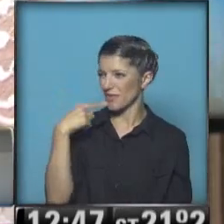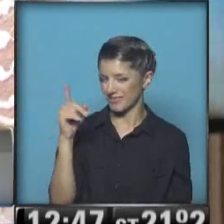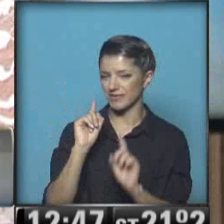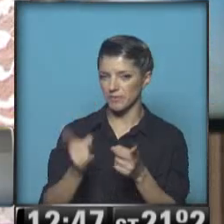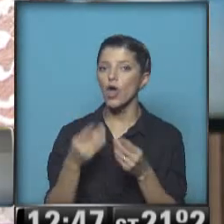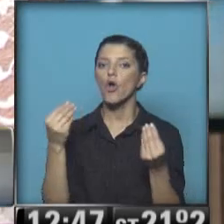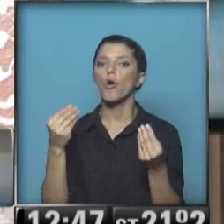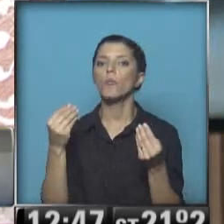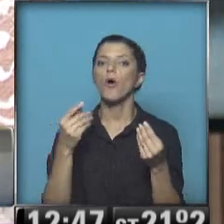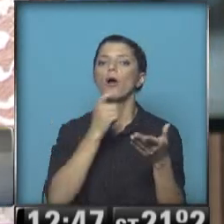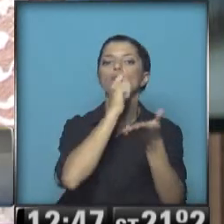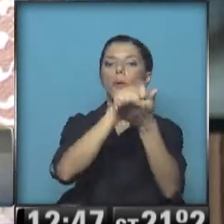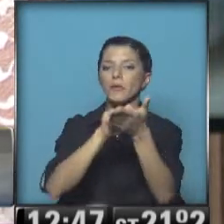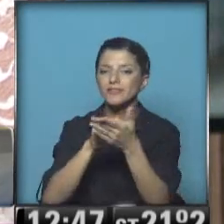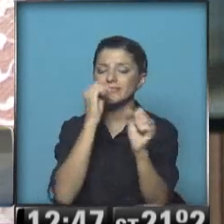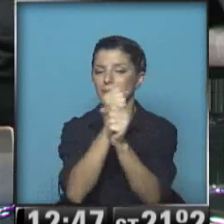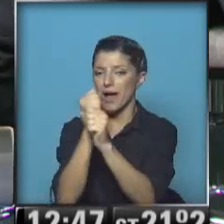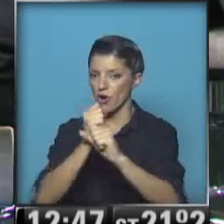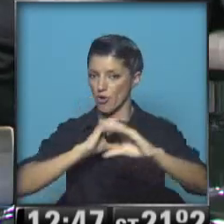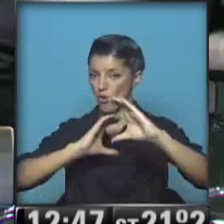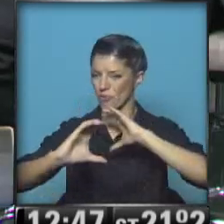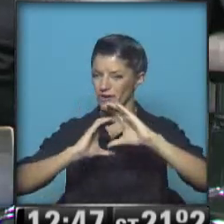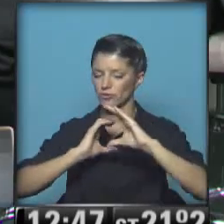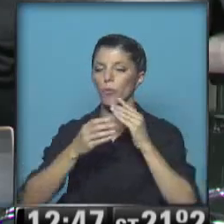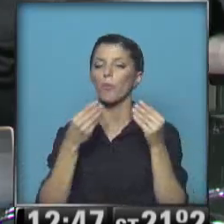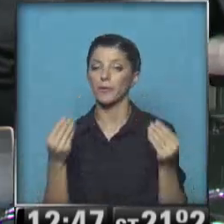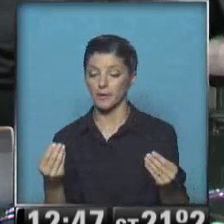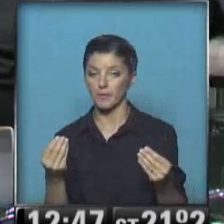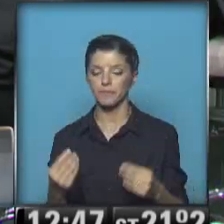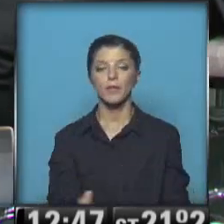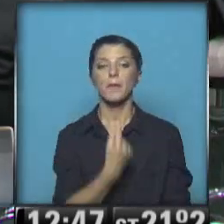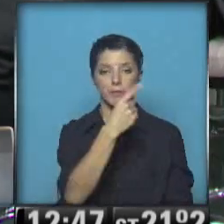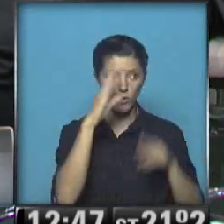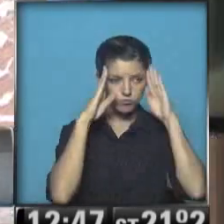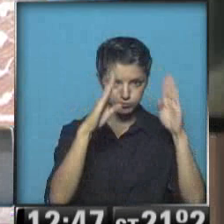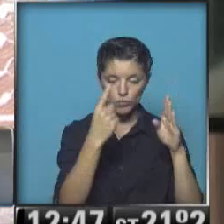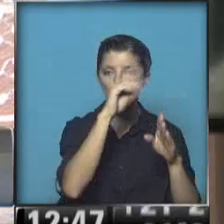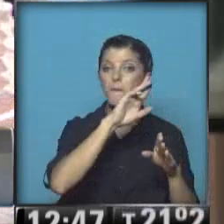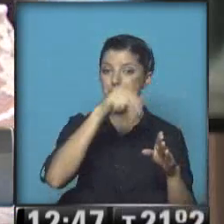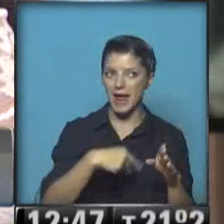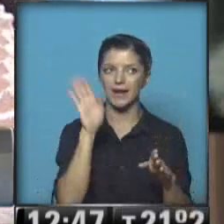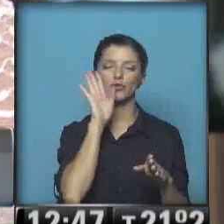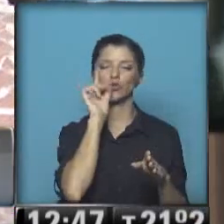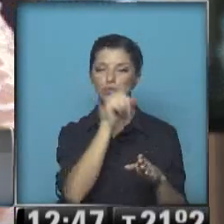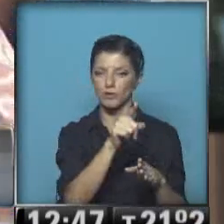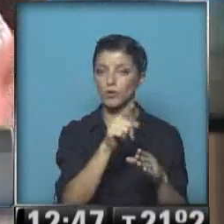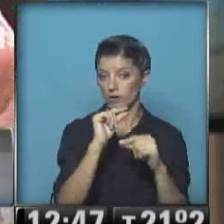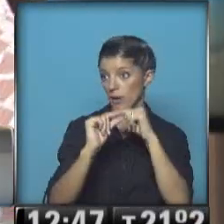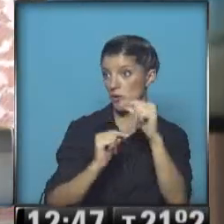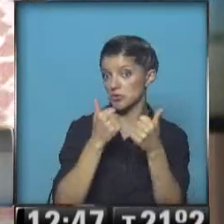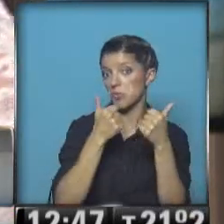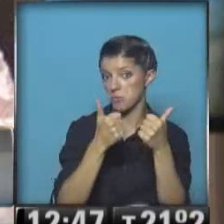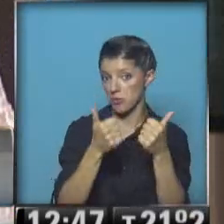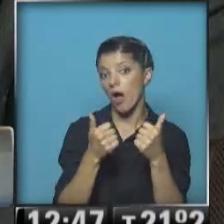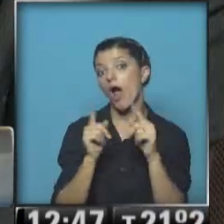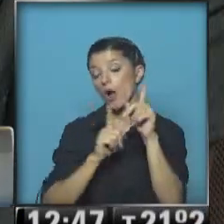trabajan los medios no cómo trabajaron los medios de comunicación porque por un lado vemos que había todo un plan de Estados Unidos que se fue cumpliendo podía no